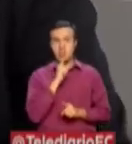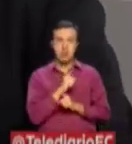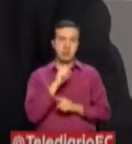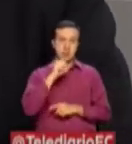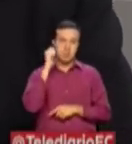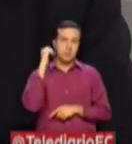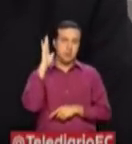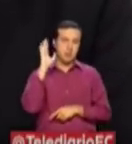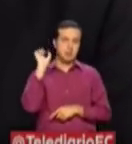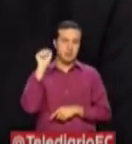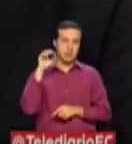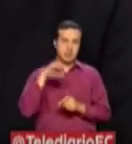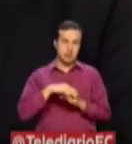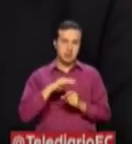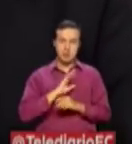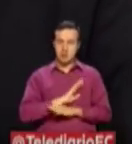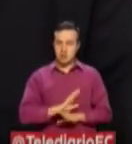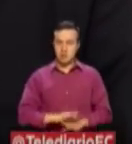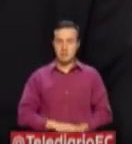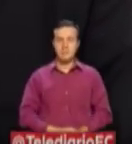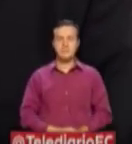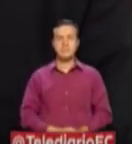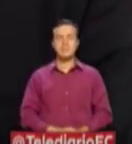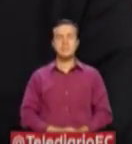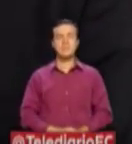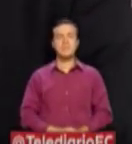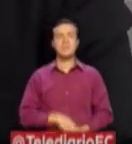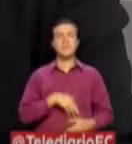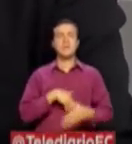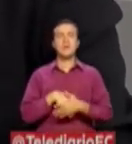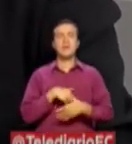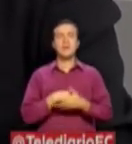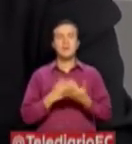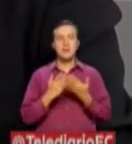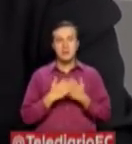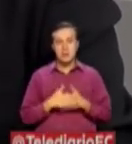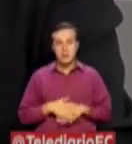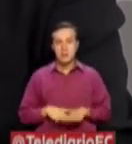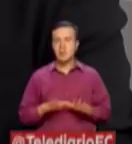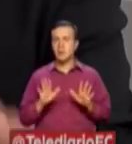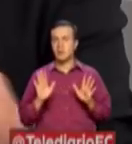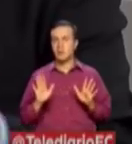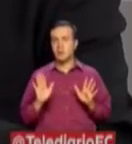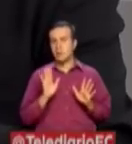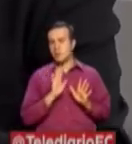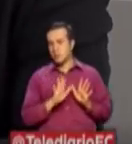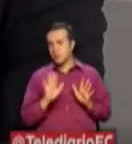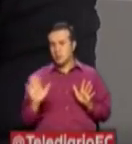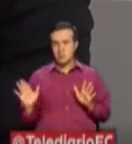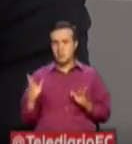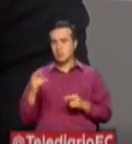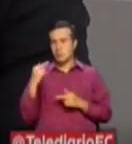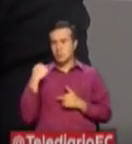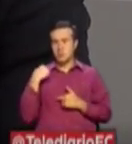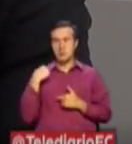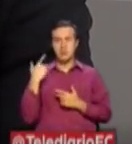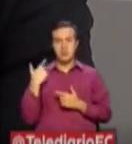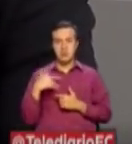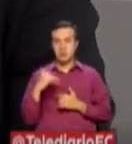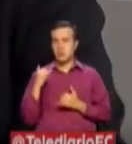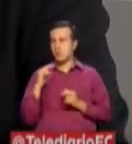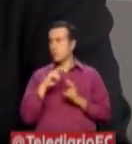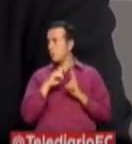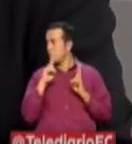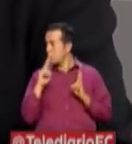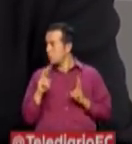mayoritariamente hacia él si a limitar el alcance de la de las facultades y competencias en esta